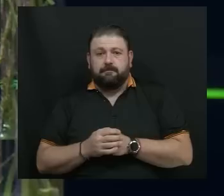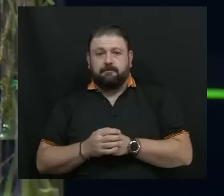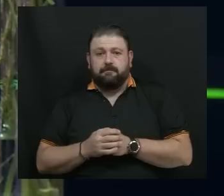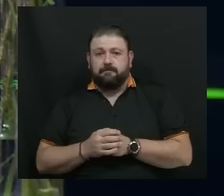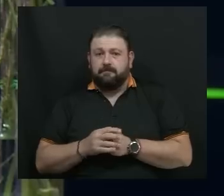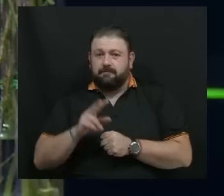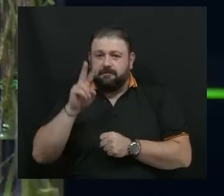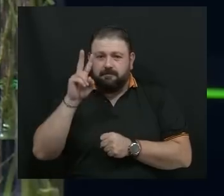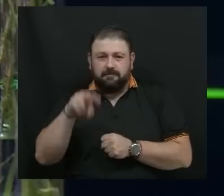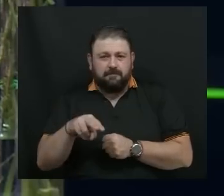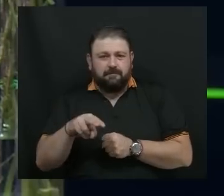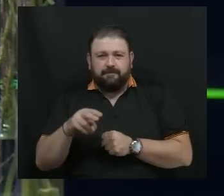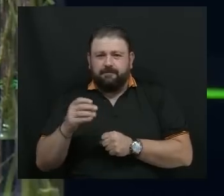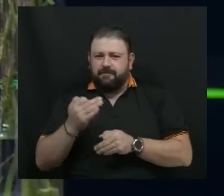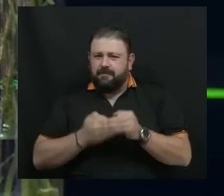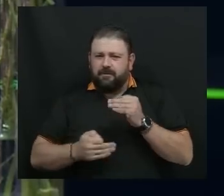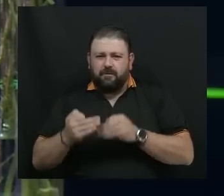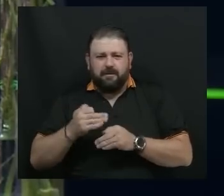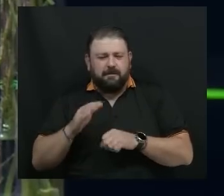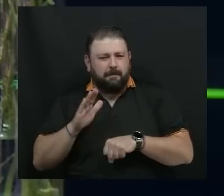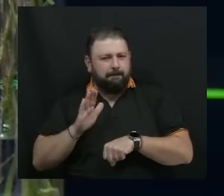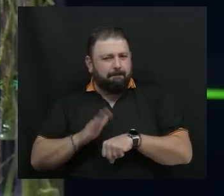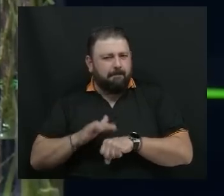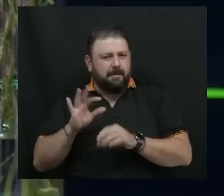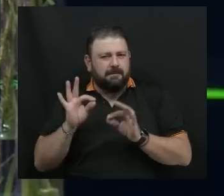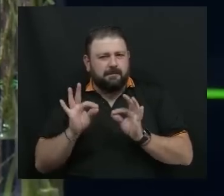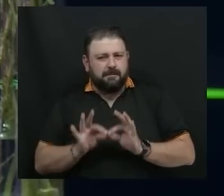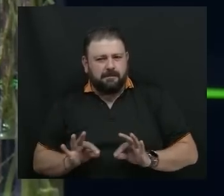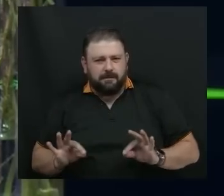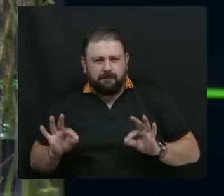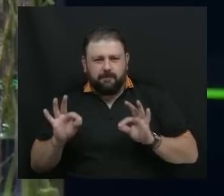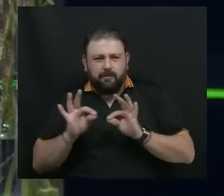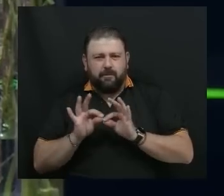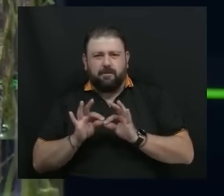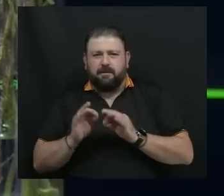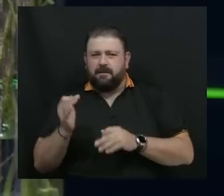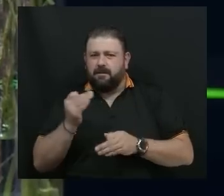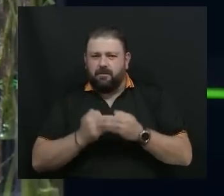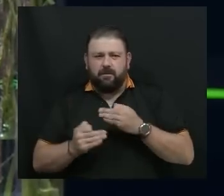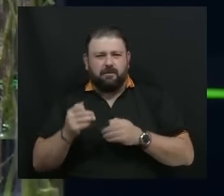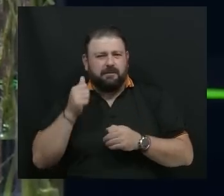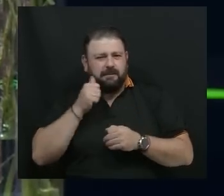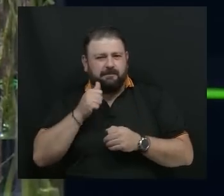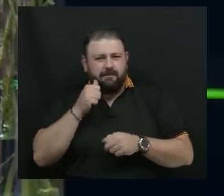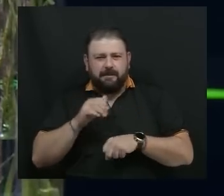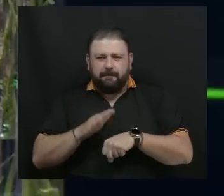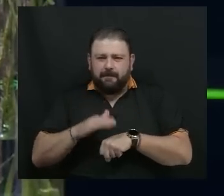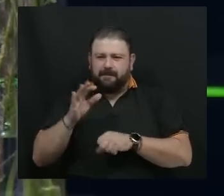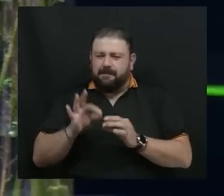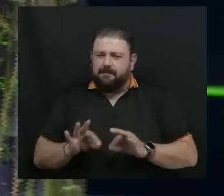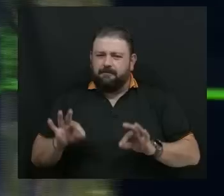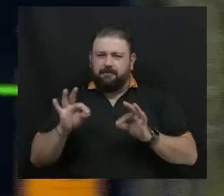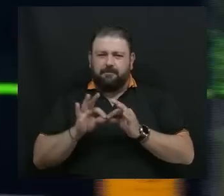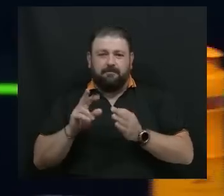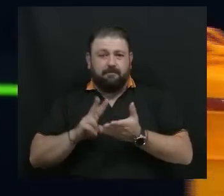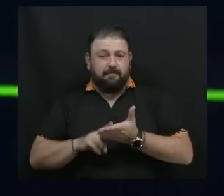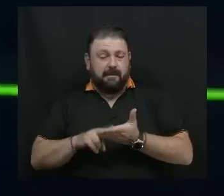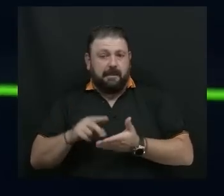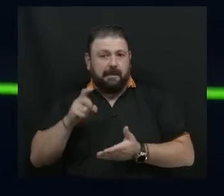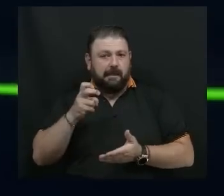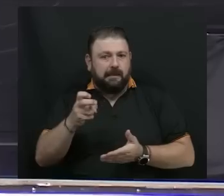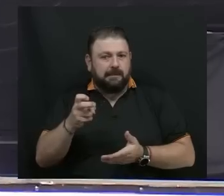de los momentos más importantes, podría atreverme a decir que el más importante y valioso de nuestro